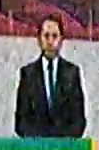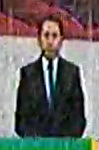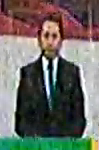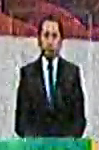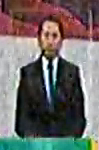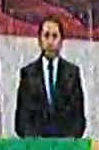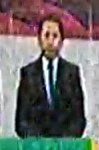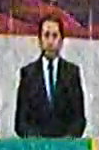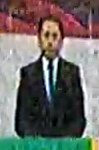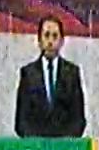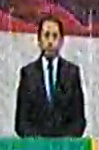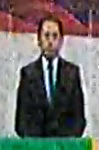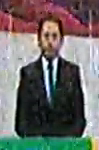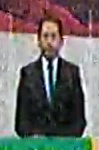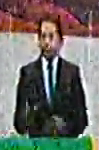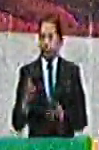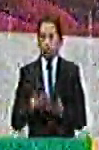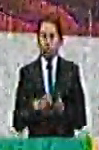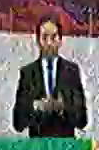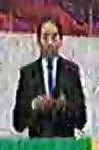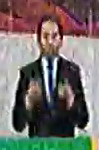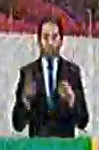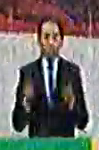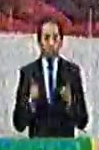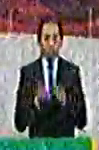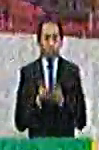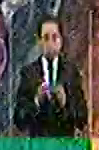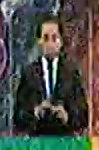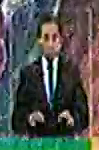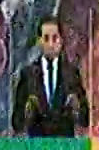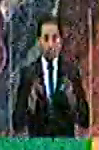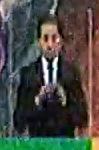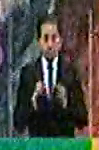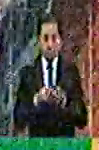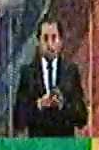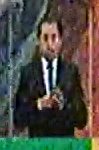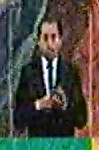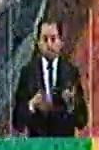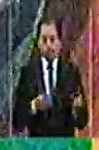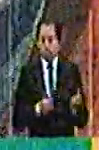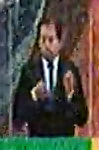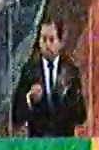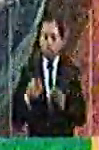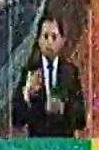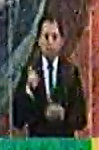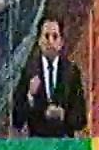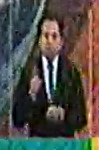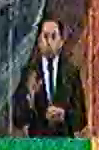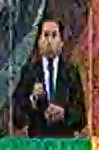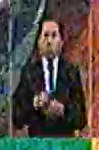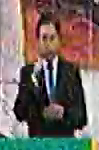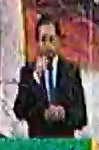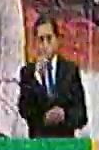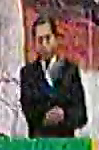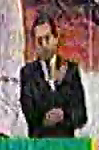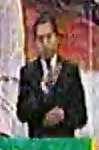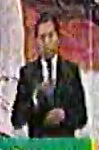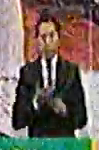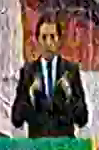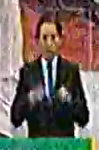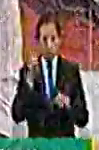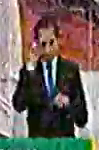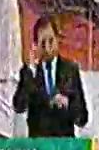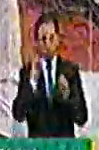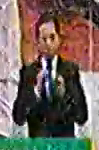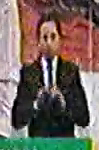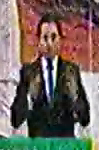De esta manera se ha realizado este breve pero significativo acto de transmisión de mando a nuestra presidenta del Estado